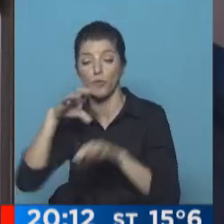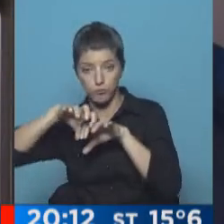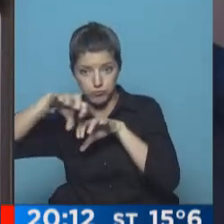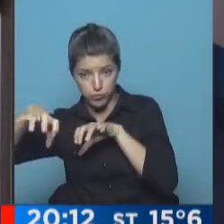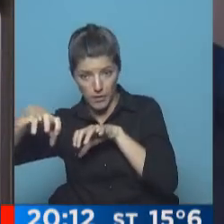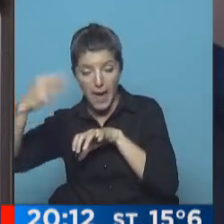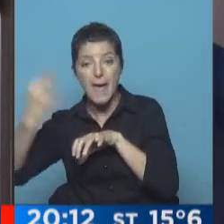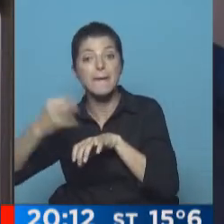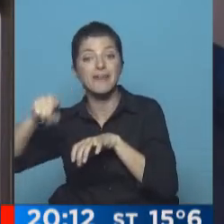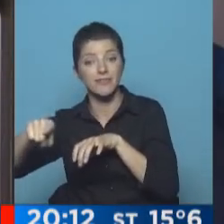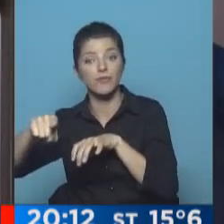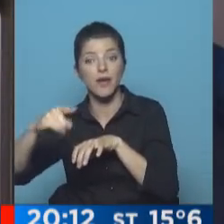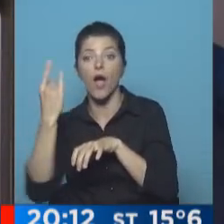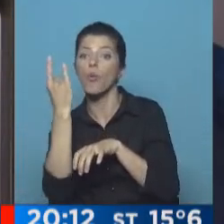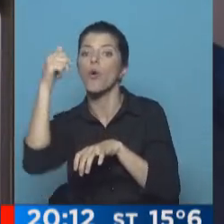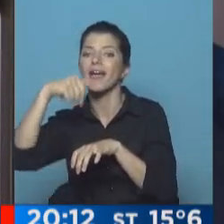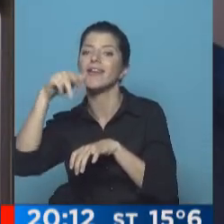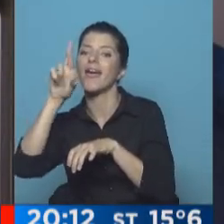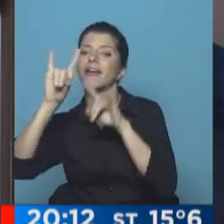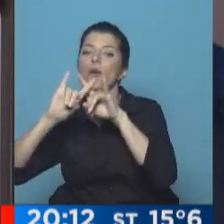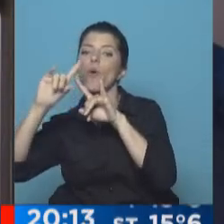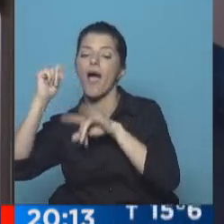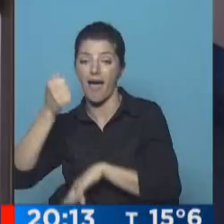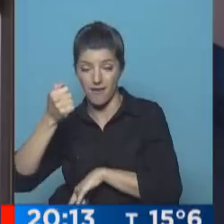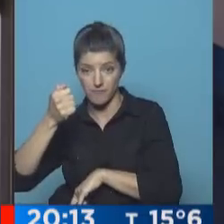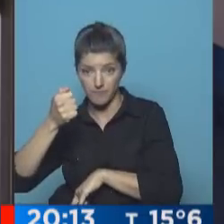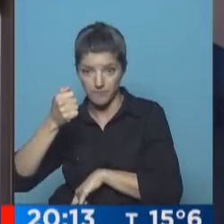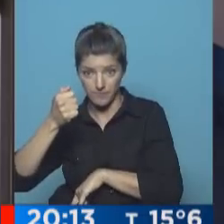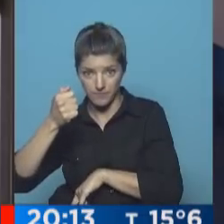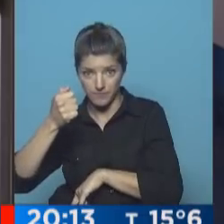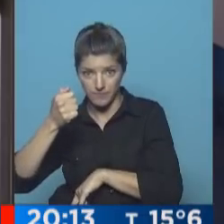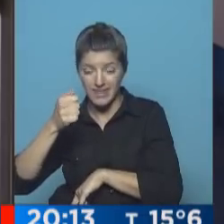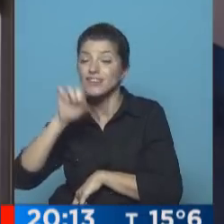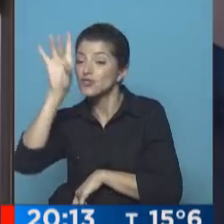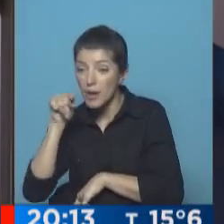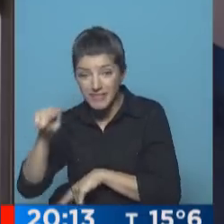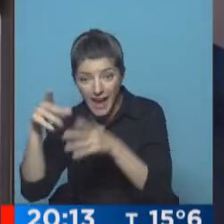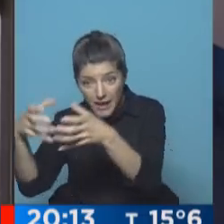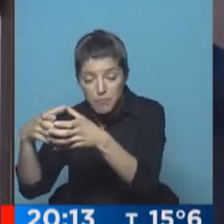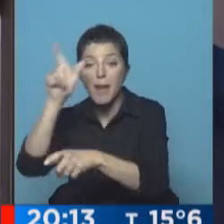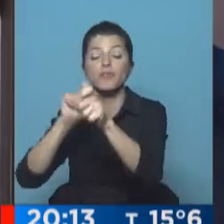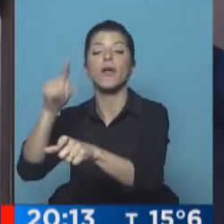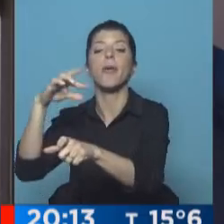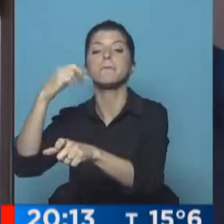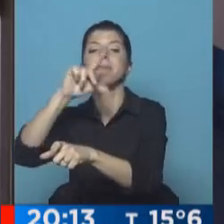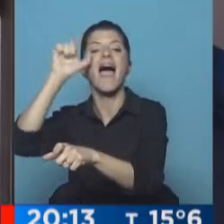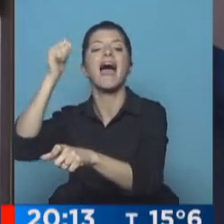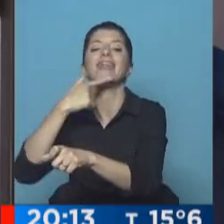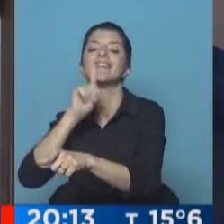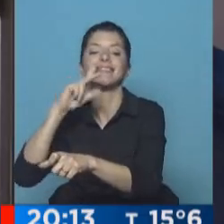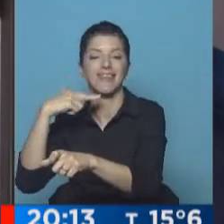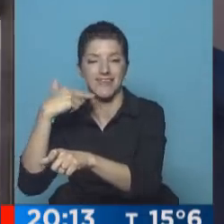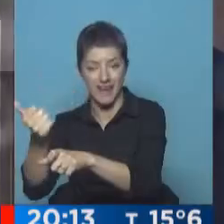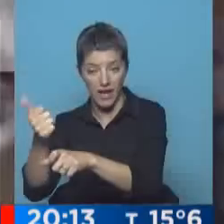específica por sus siglas en inglés unrwa solamente para los palestinos Naciones Unidas en